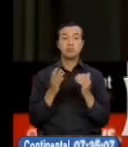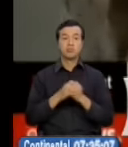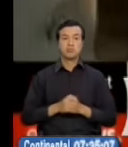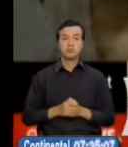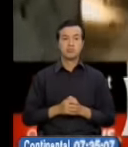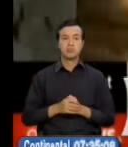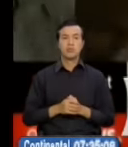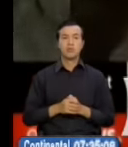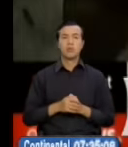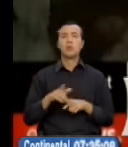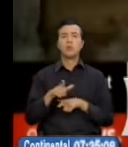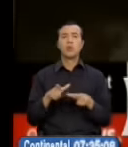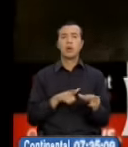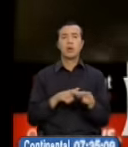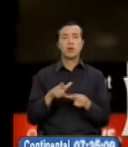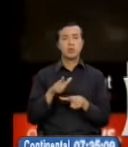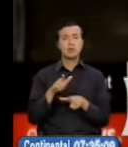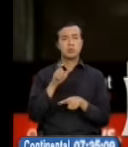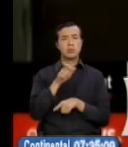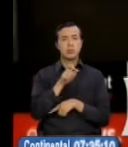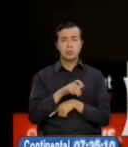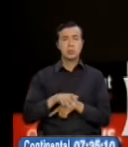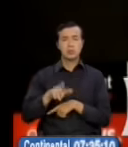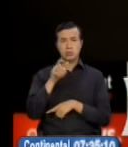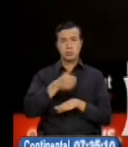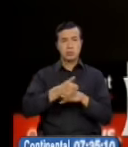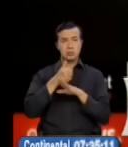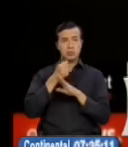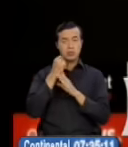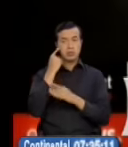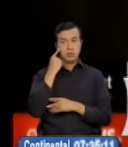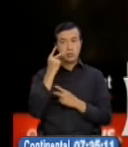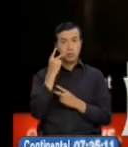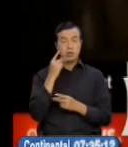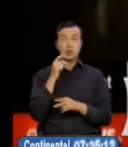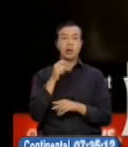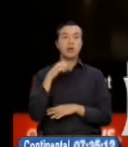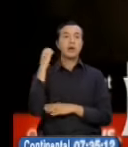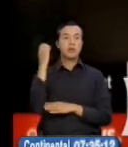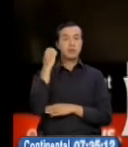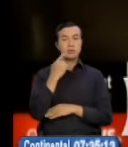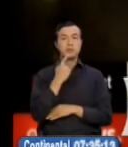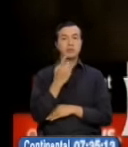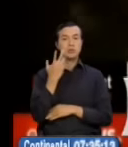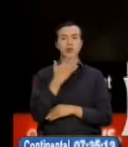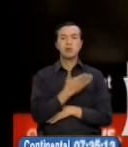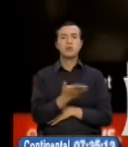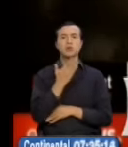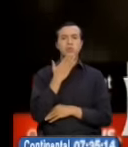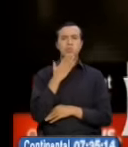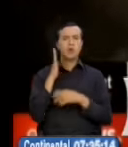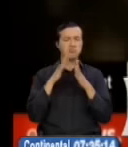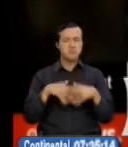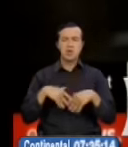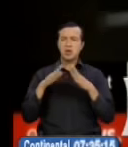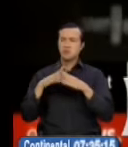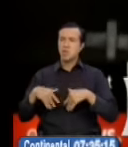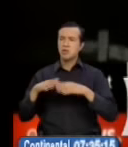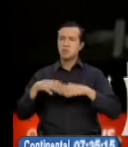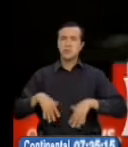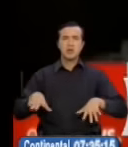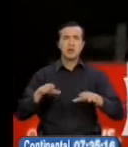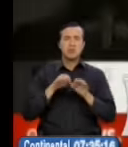Son pueblos que, según los testimonios ya de las autoridades civiles y de emergencia, se encuentran prácticamente devastados.